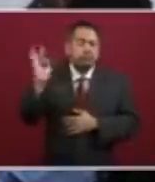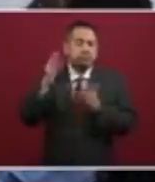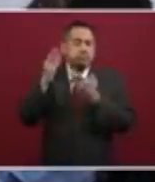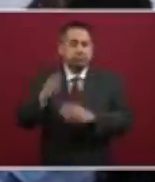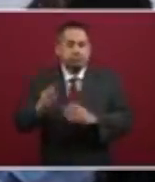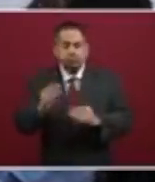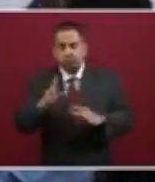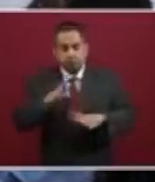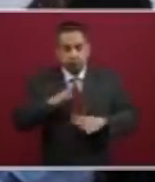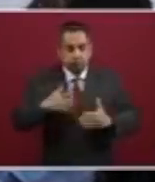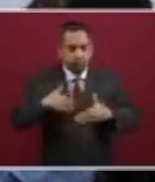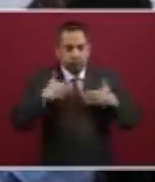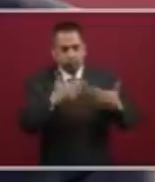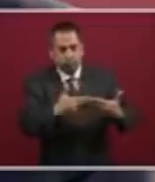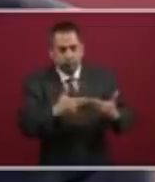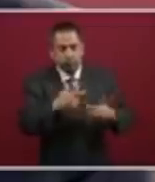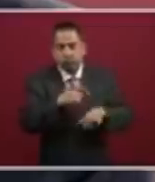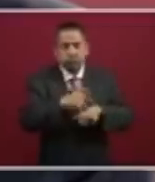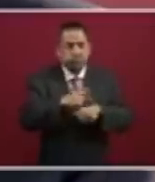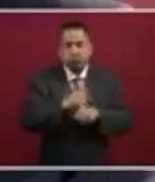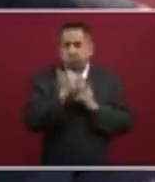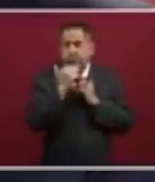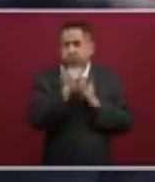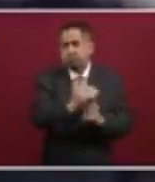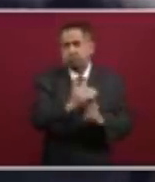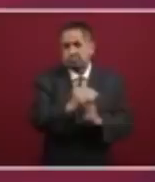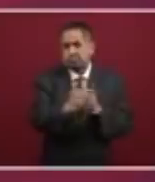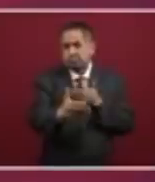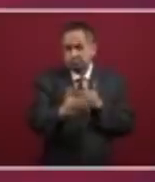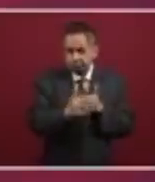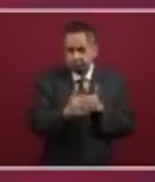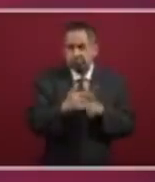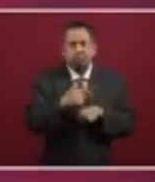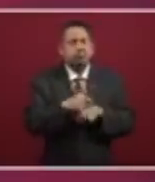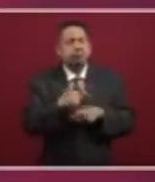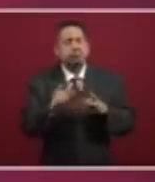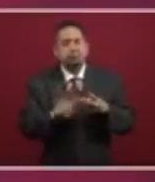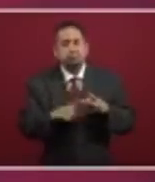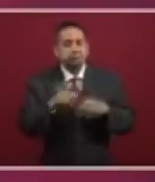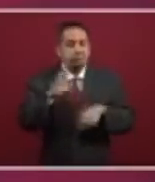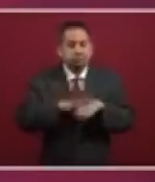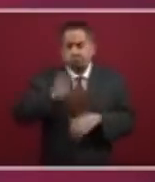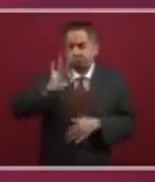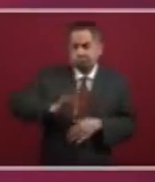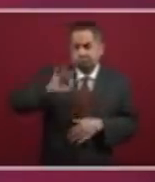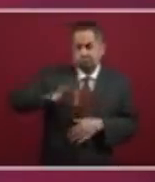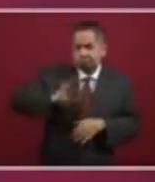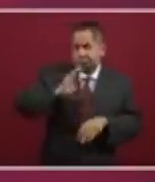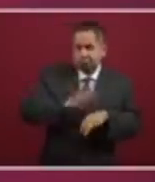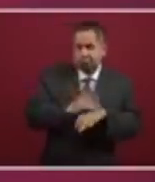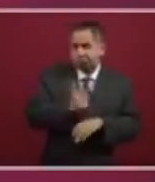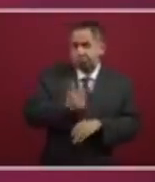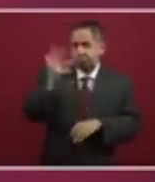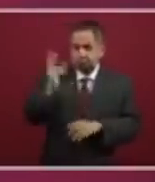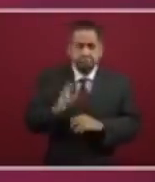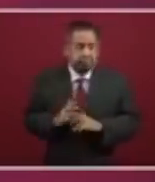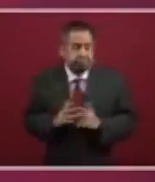los contratos son a corto plazo y con mayor tasa.